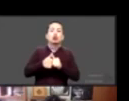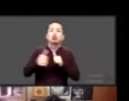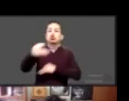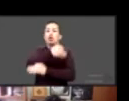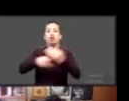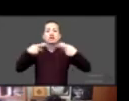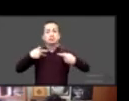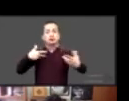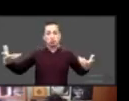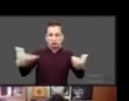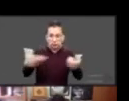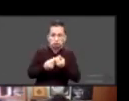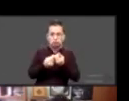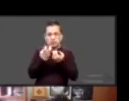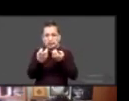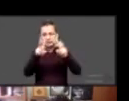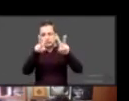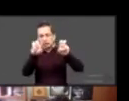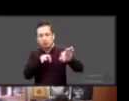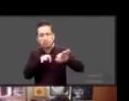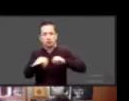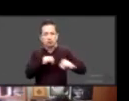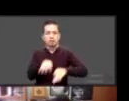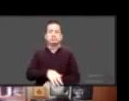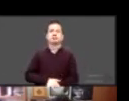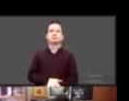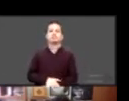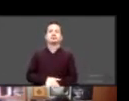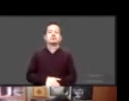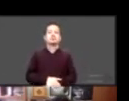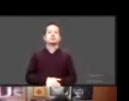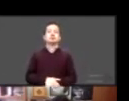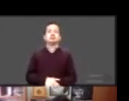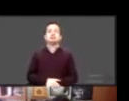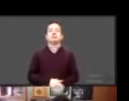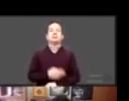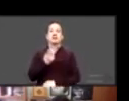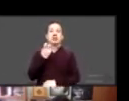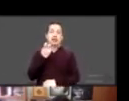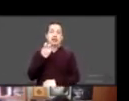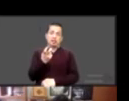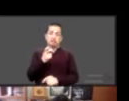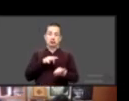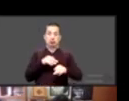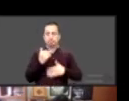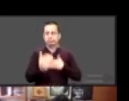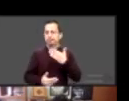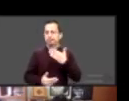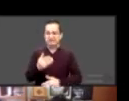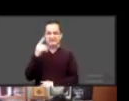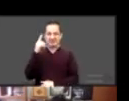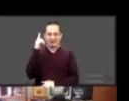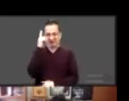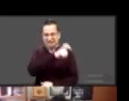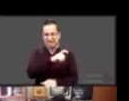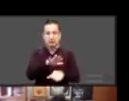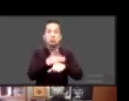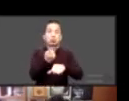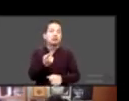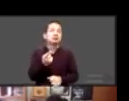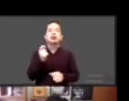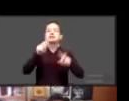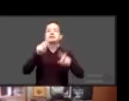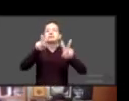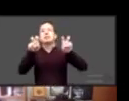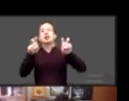conjunta. Es una tarea muy compleja a la hora de que la materia es salud sexual y reproductiva, pero aquellos que